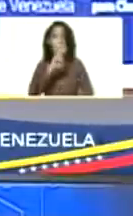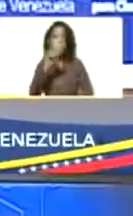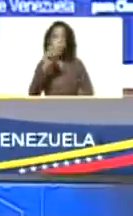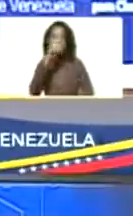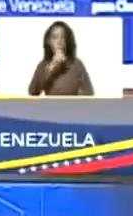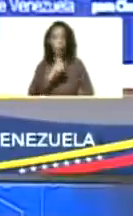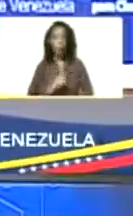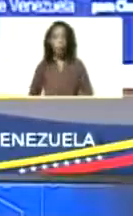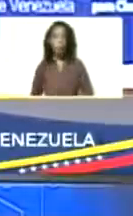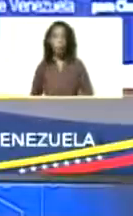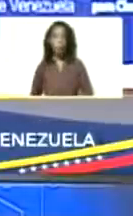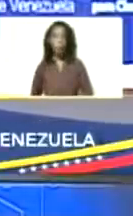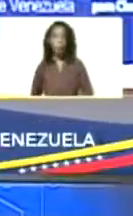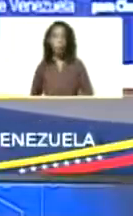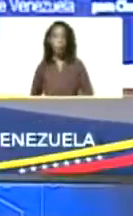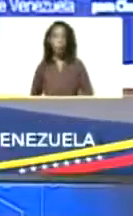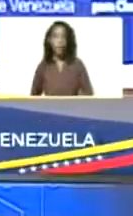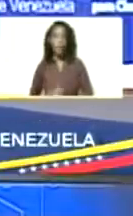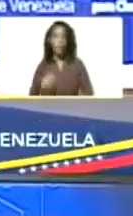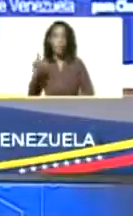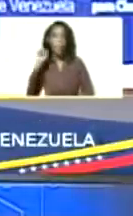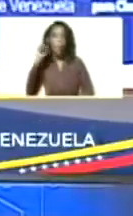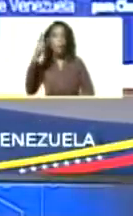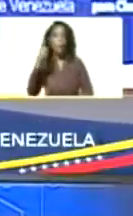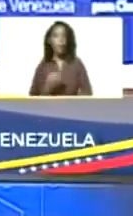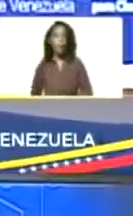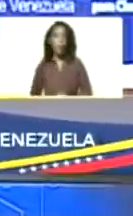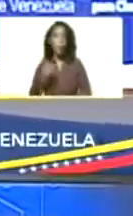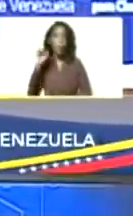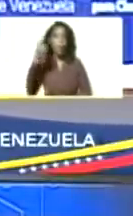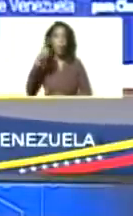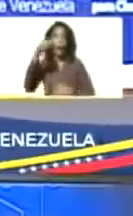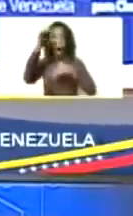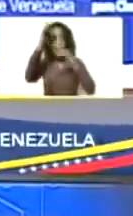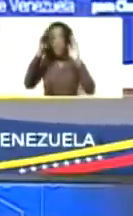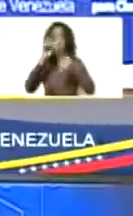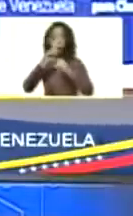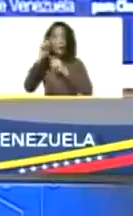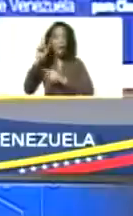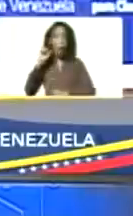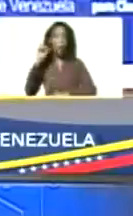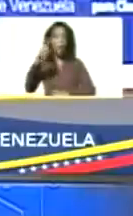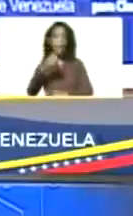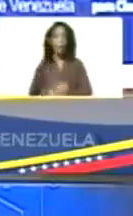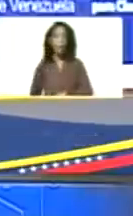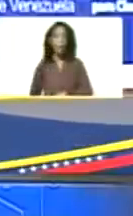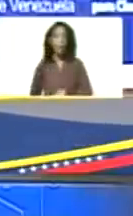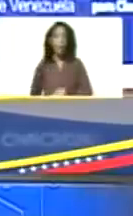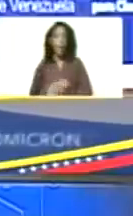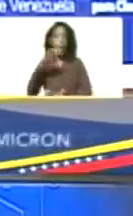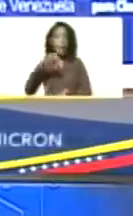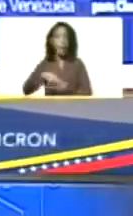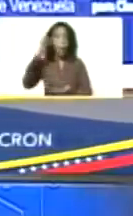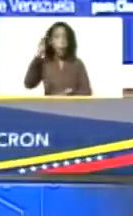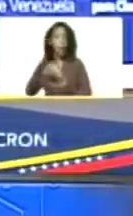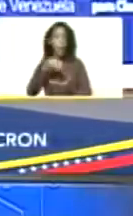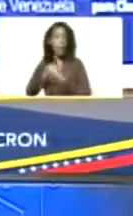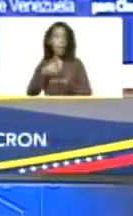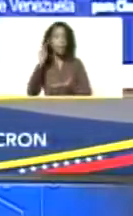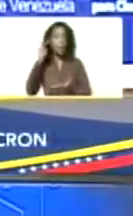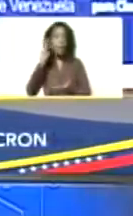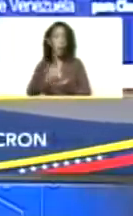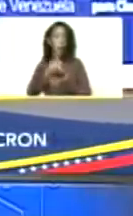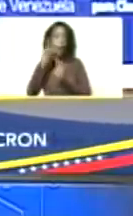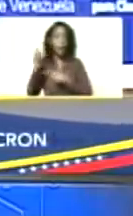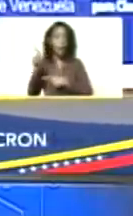años de Guatire. Guatire, atención Guatire. Estado Miranda. Llegó